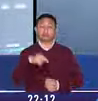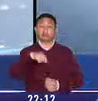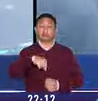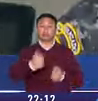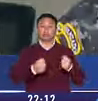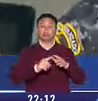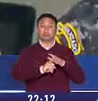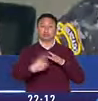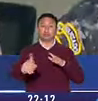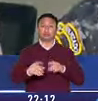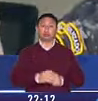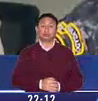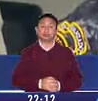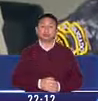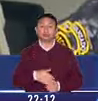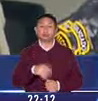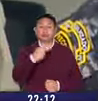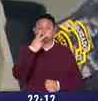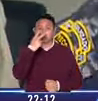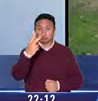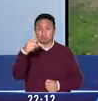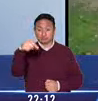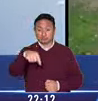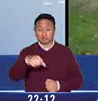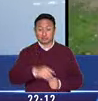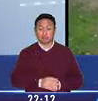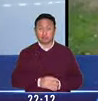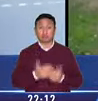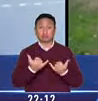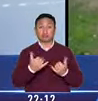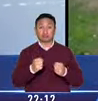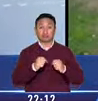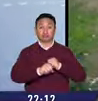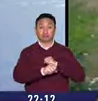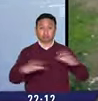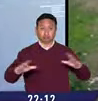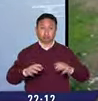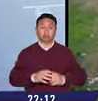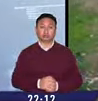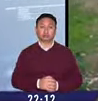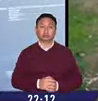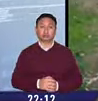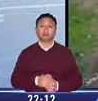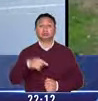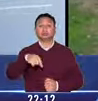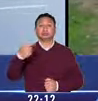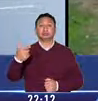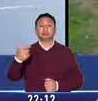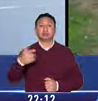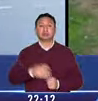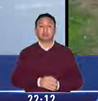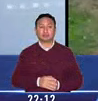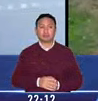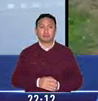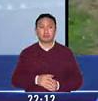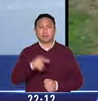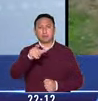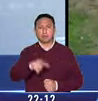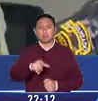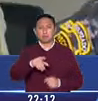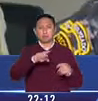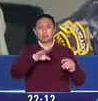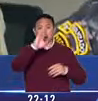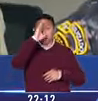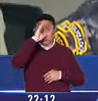un auto. Se constata que efectivamente utilizaron explosivos de alto poder. Esto con la finalidad de crear una distracción para